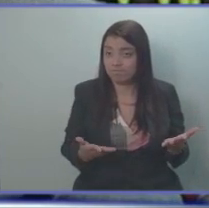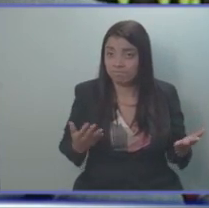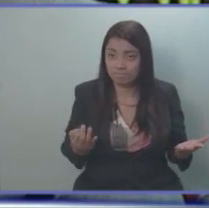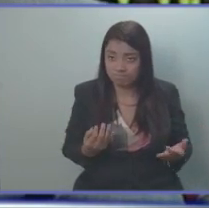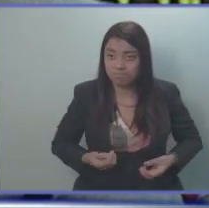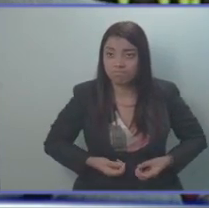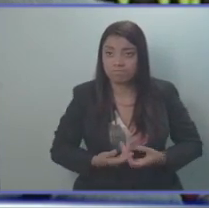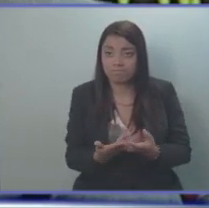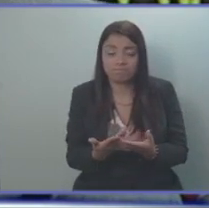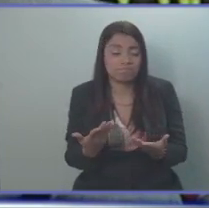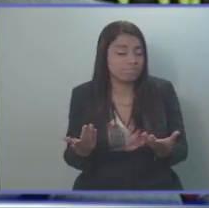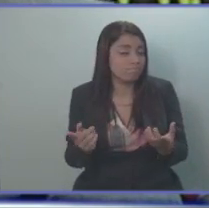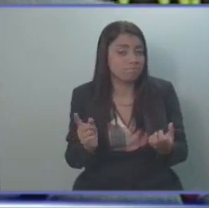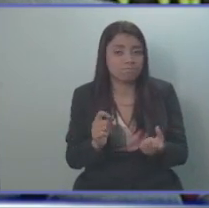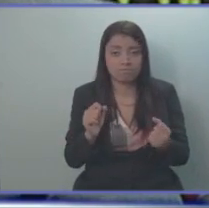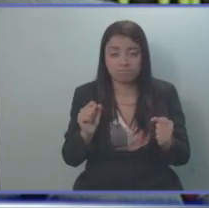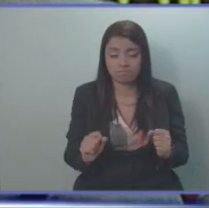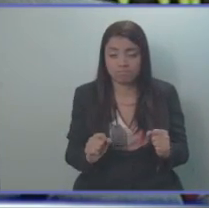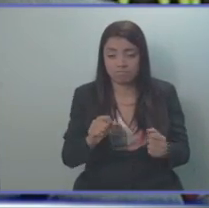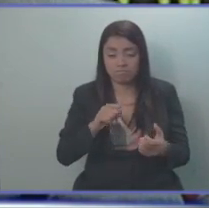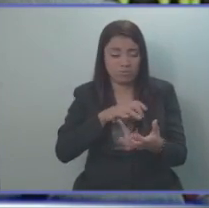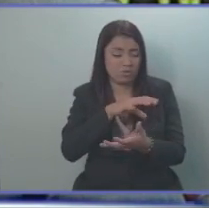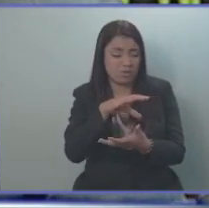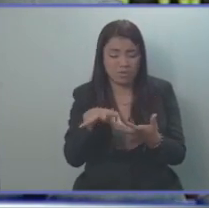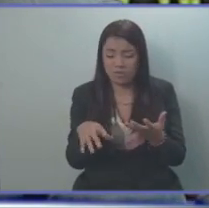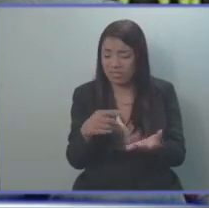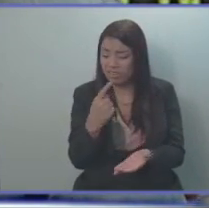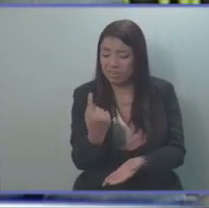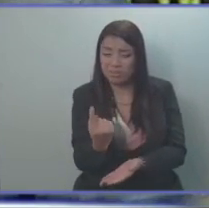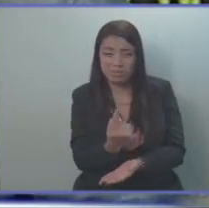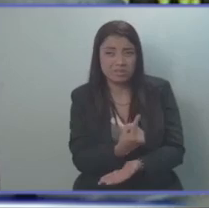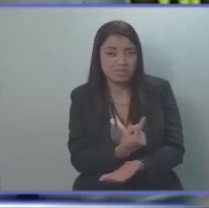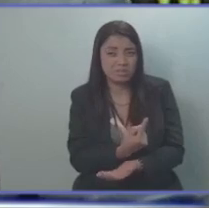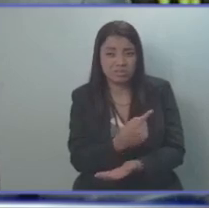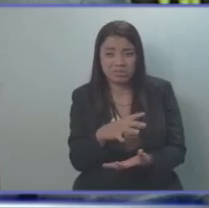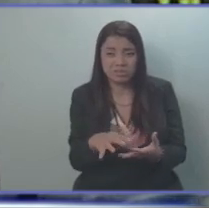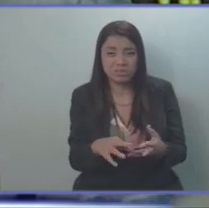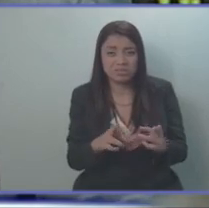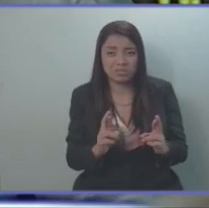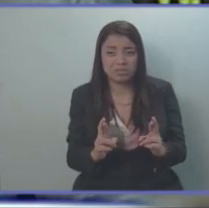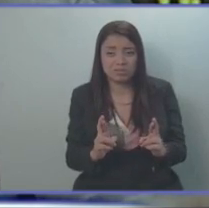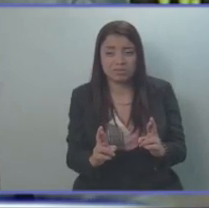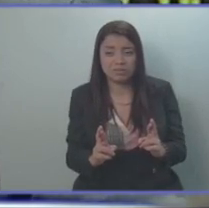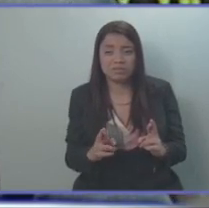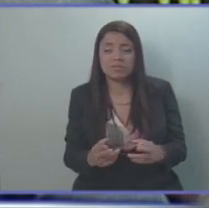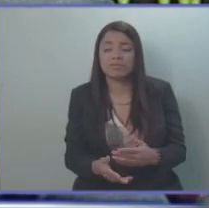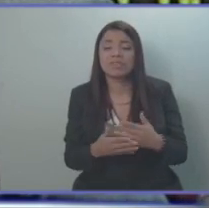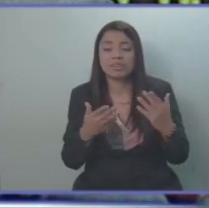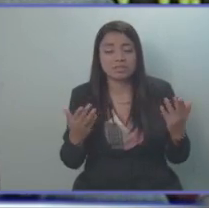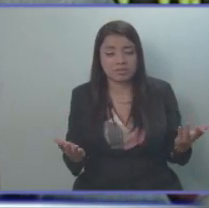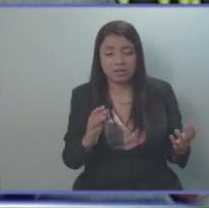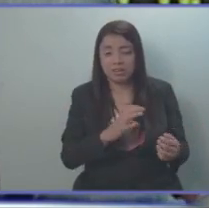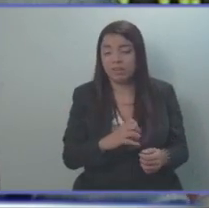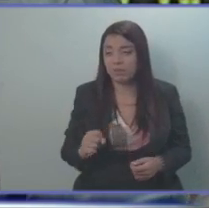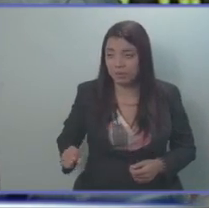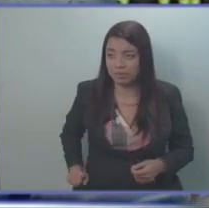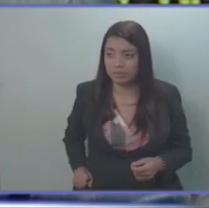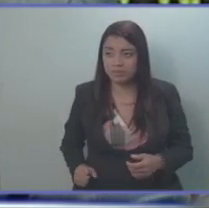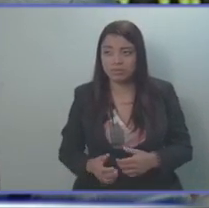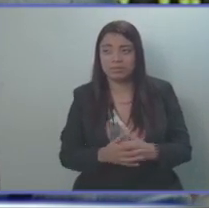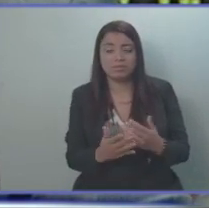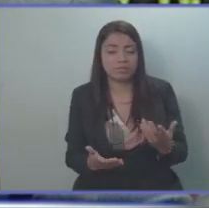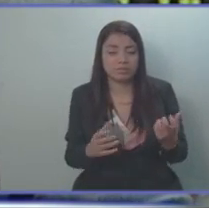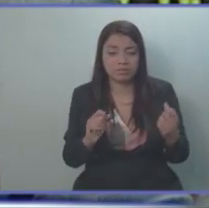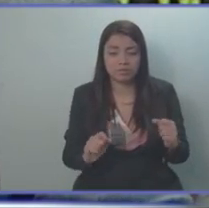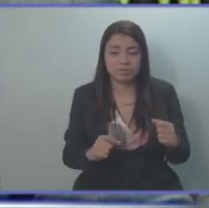pero tampoco podemos tratar de confundir a la gente y ojalá que en El Salvador no